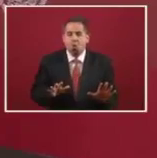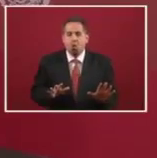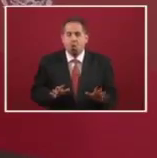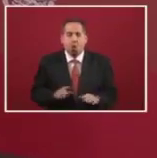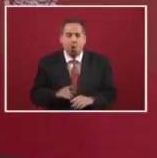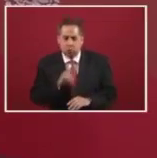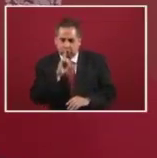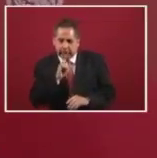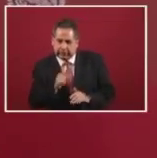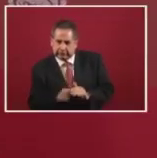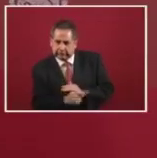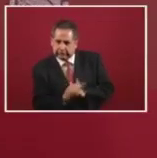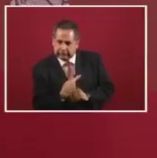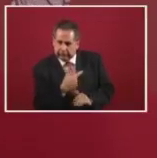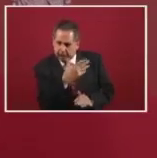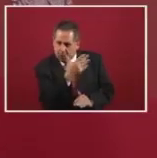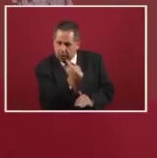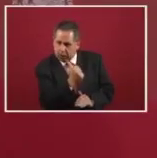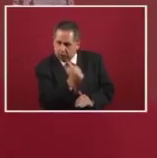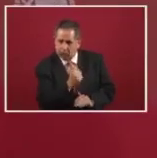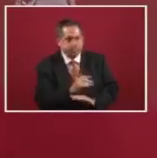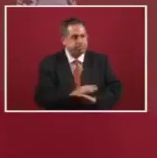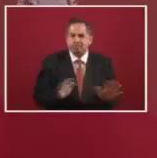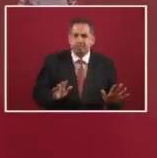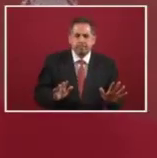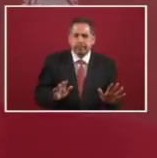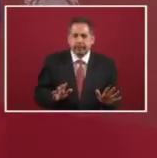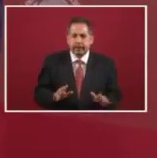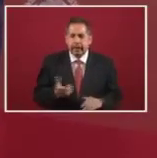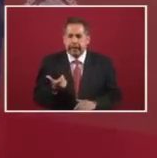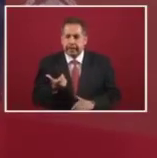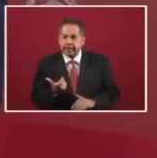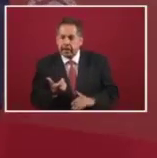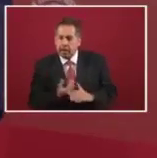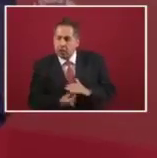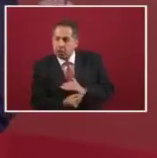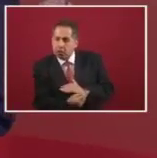debajo de la mesa. No se va a entregar dinero